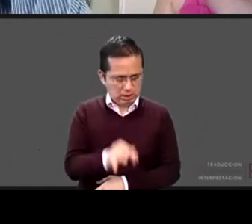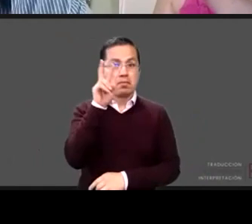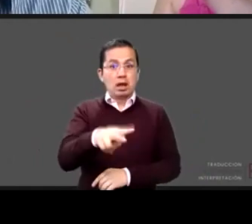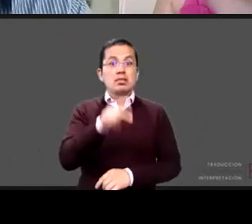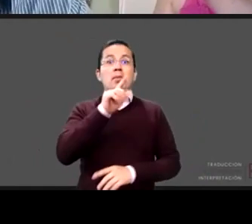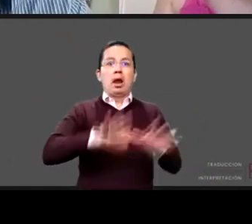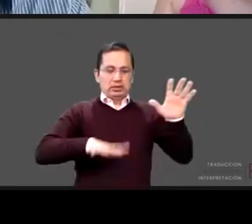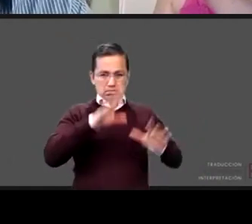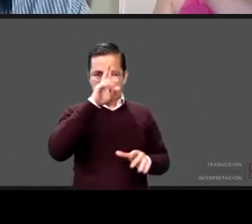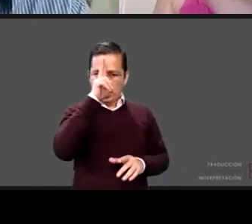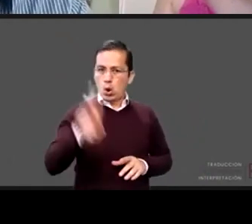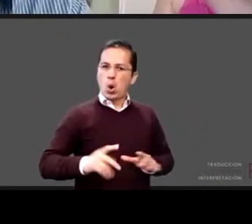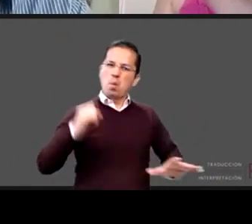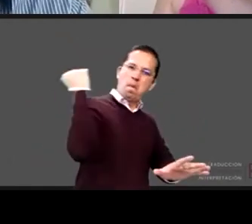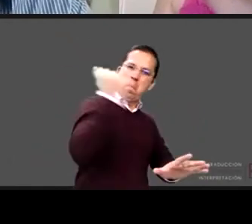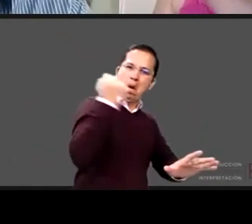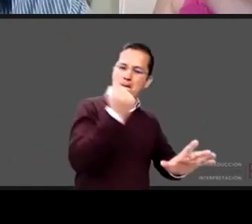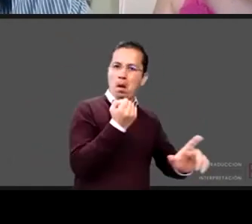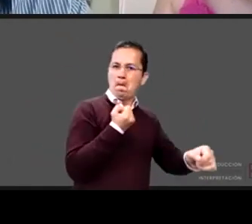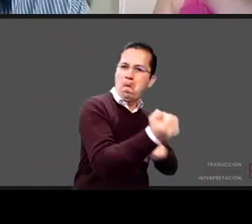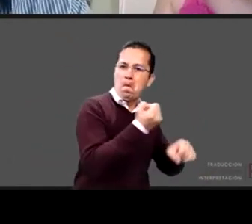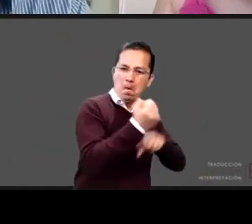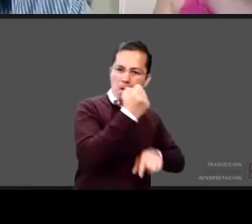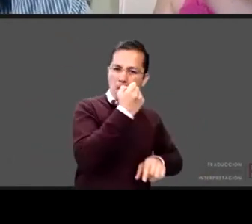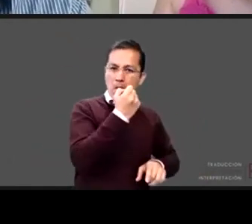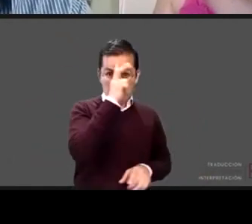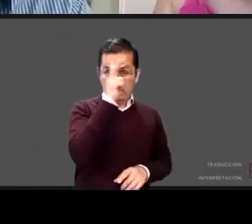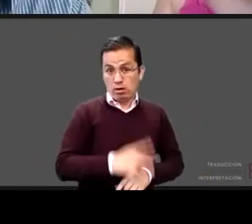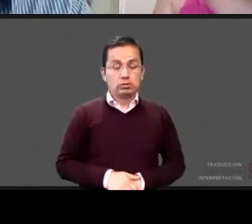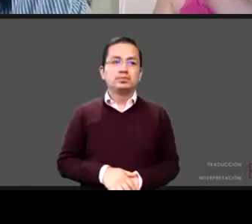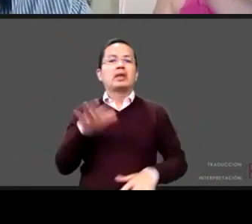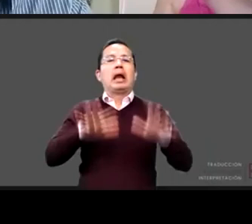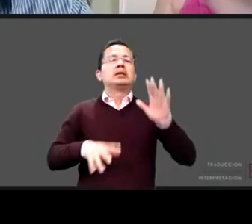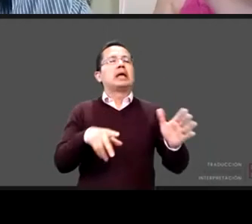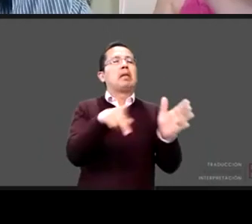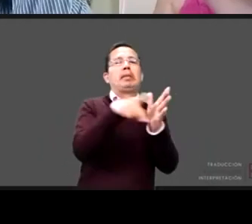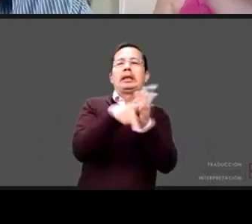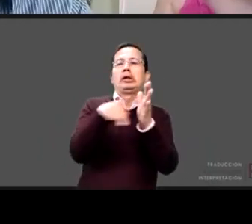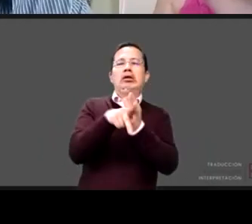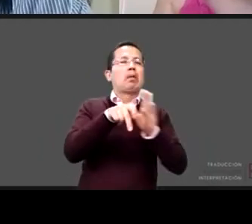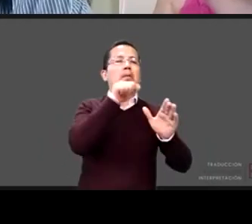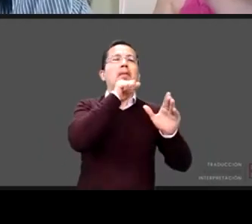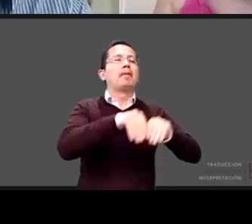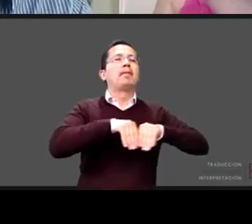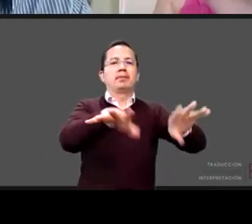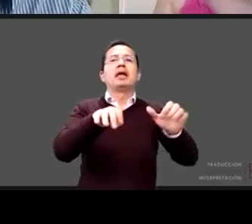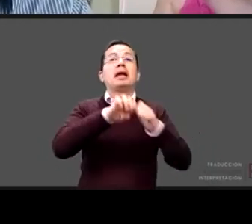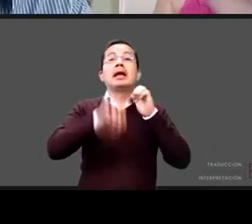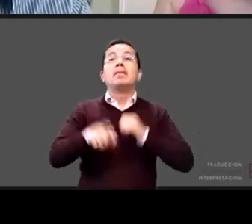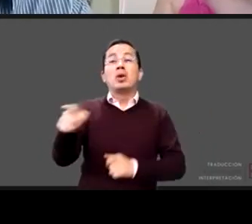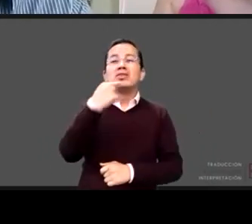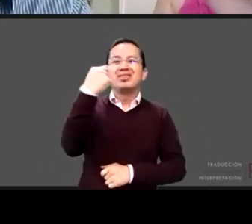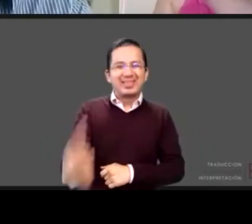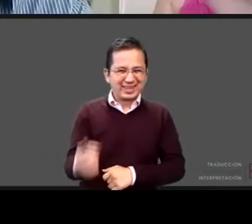contundentes. Hay casos que uno ve en la prensa, ahorita se me viene el caso de Fátima, por ejemplo, en